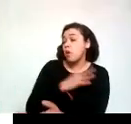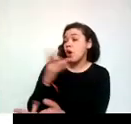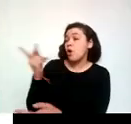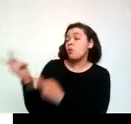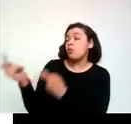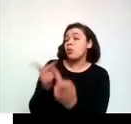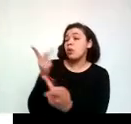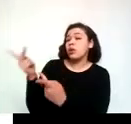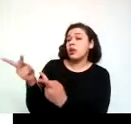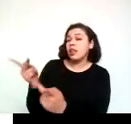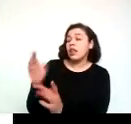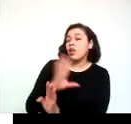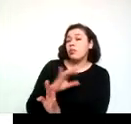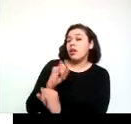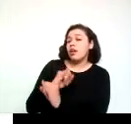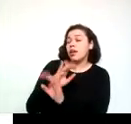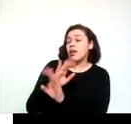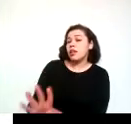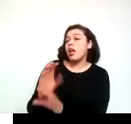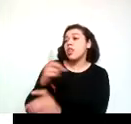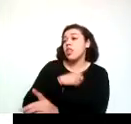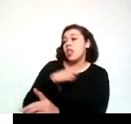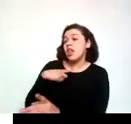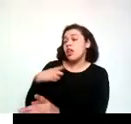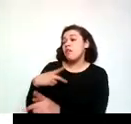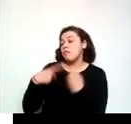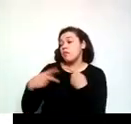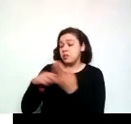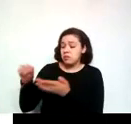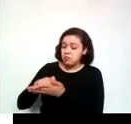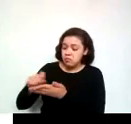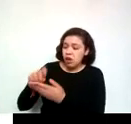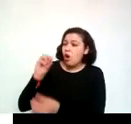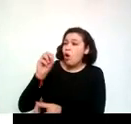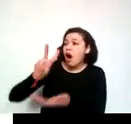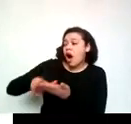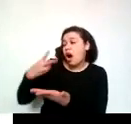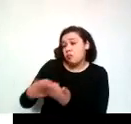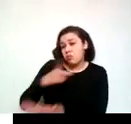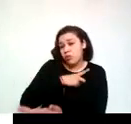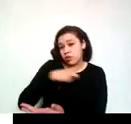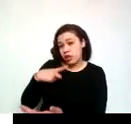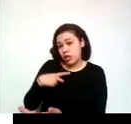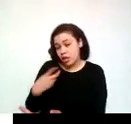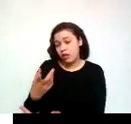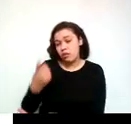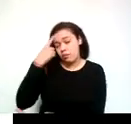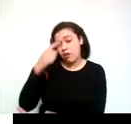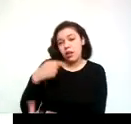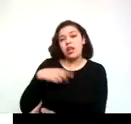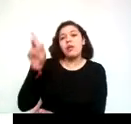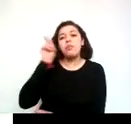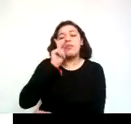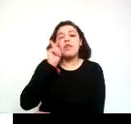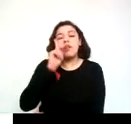forma digital o tengo que hacerlo físico o tengo que tener los dos para poder tener un elemento de comprobación de que